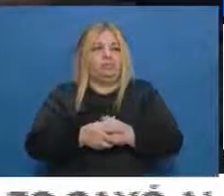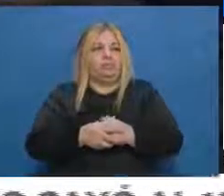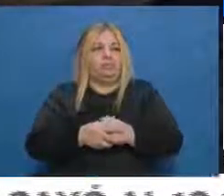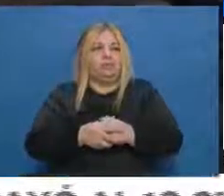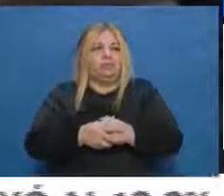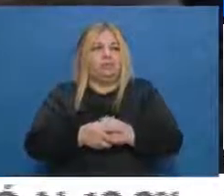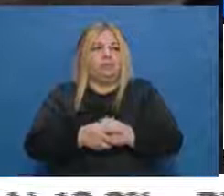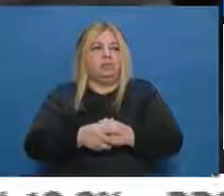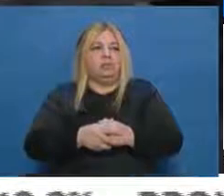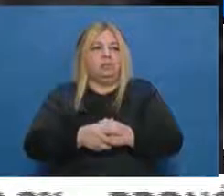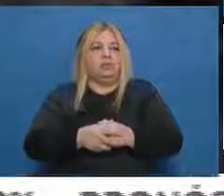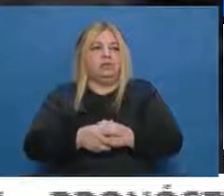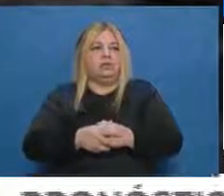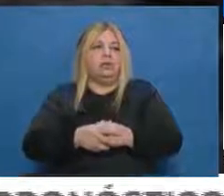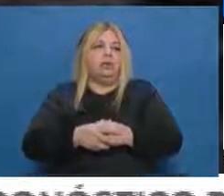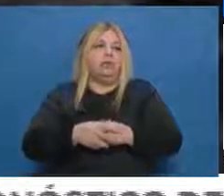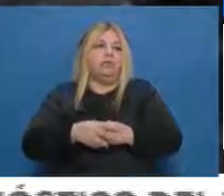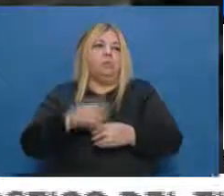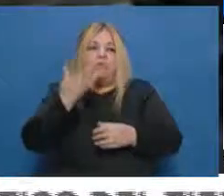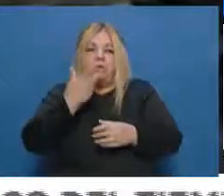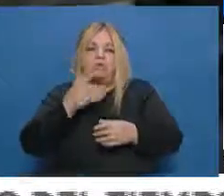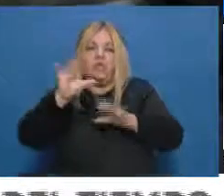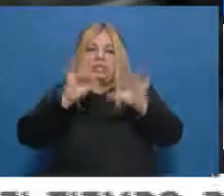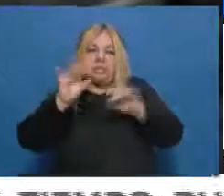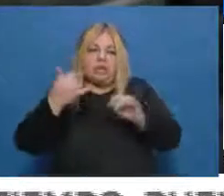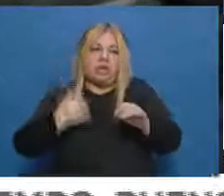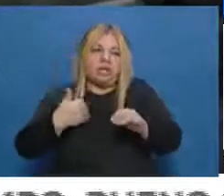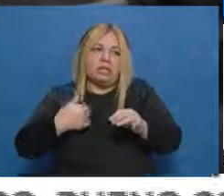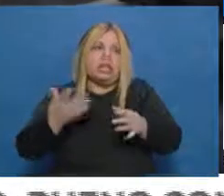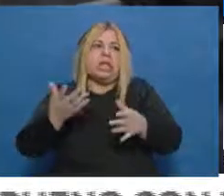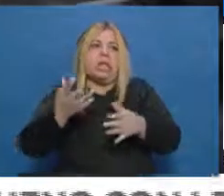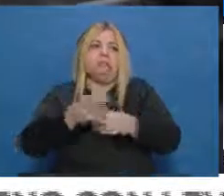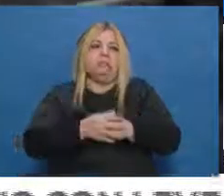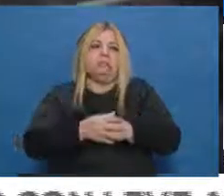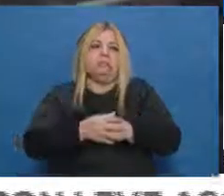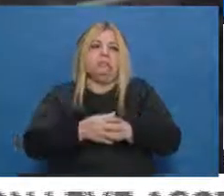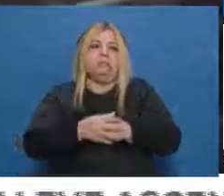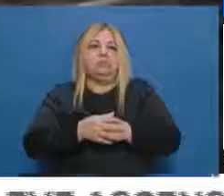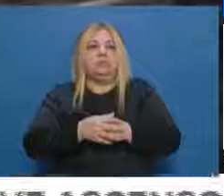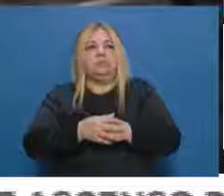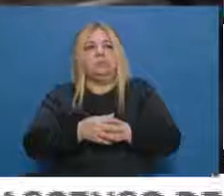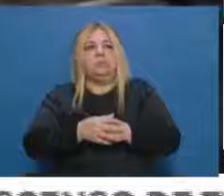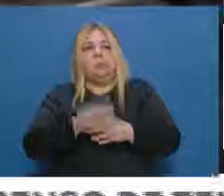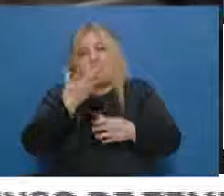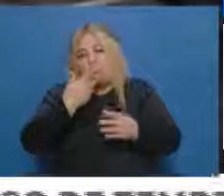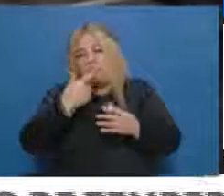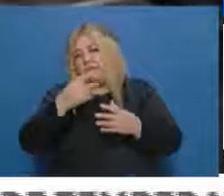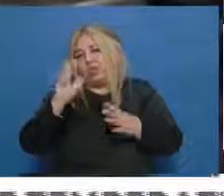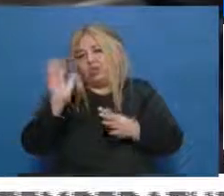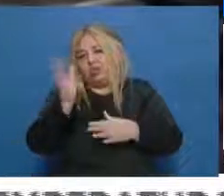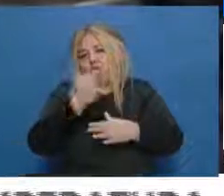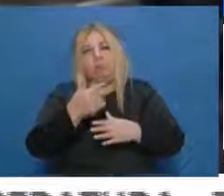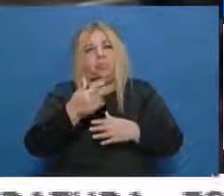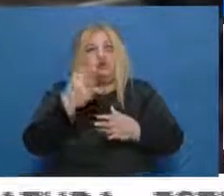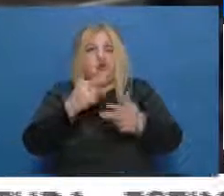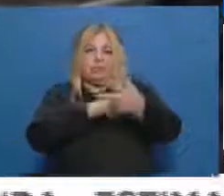han hecho los dos en Estudiantes y en la selección argentina. Y bueno, si bien me gustan todos, creo que como que tengo que elegir, elijo